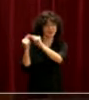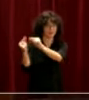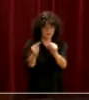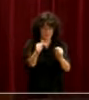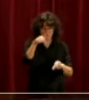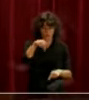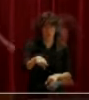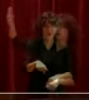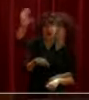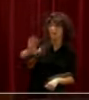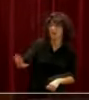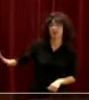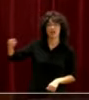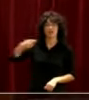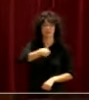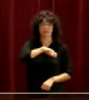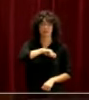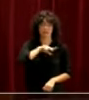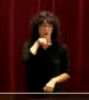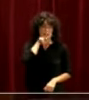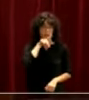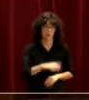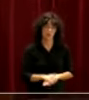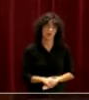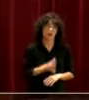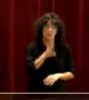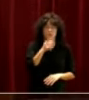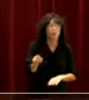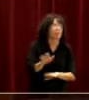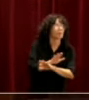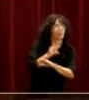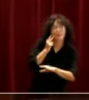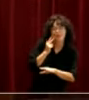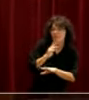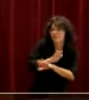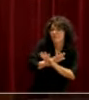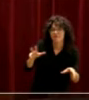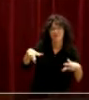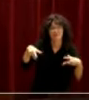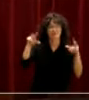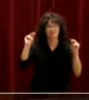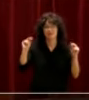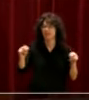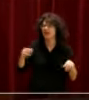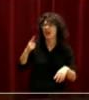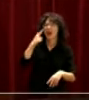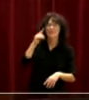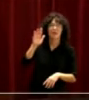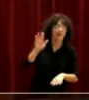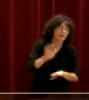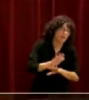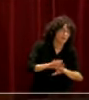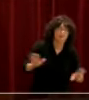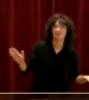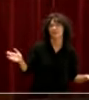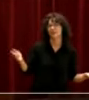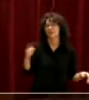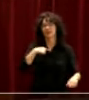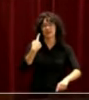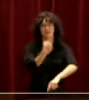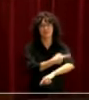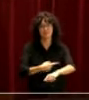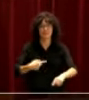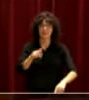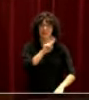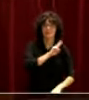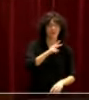histórico. Por lo tanto, basta de miedos, basta de amenazas, basta de camisetas verdes, basta de adoctrinamiento en las aulas